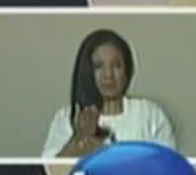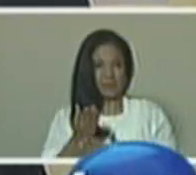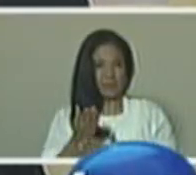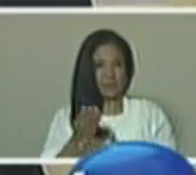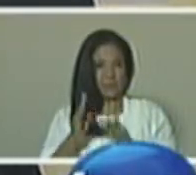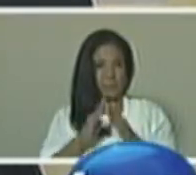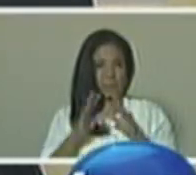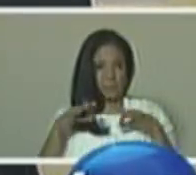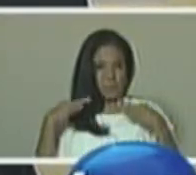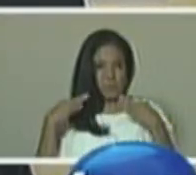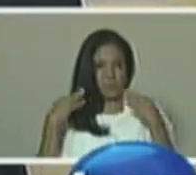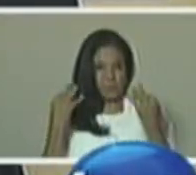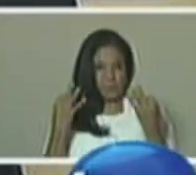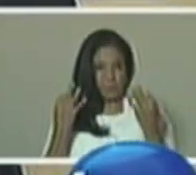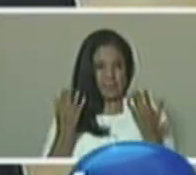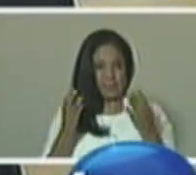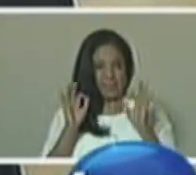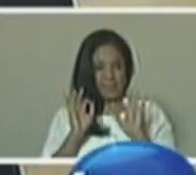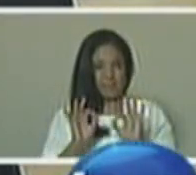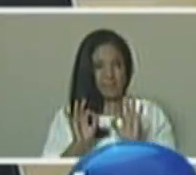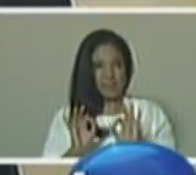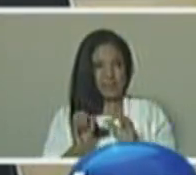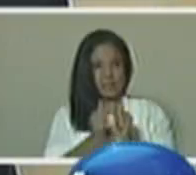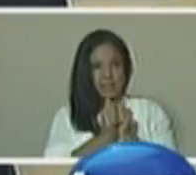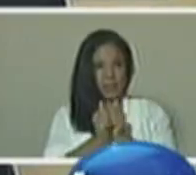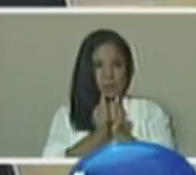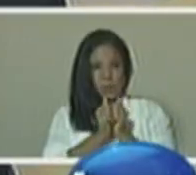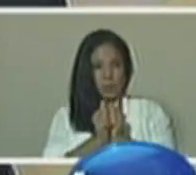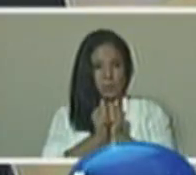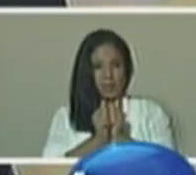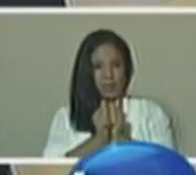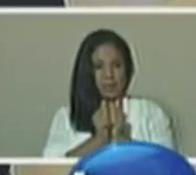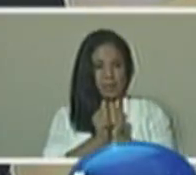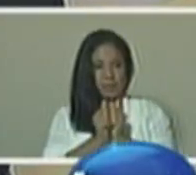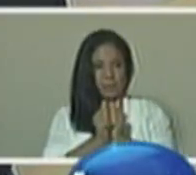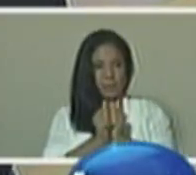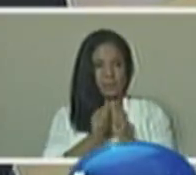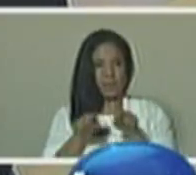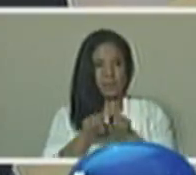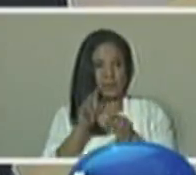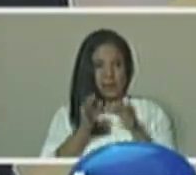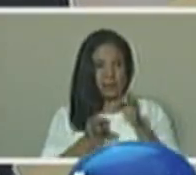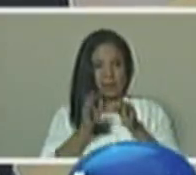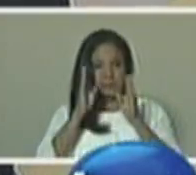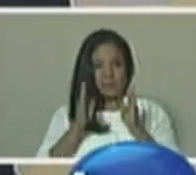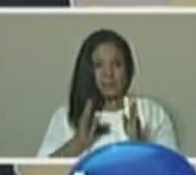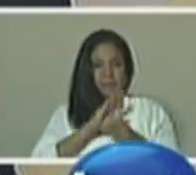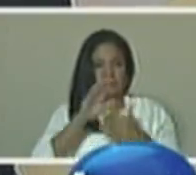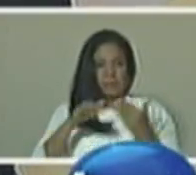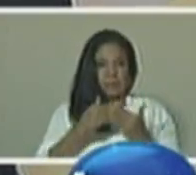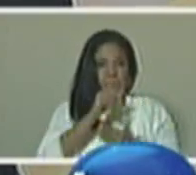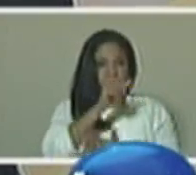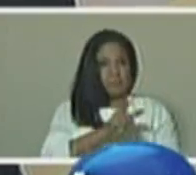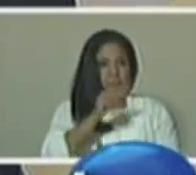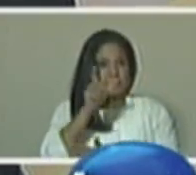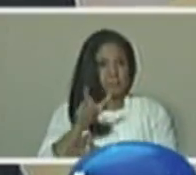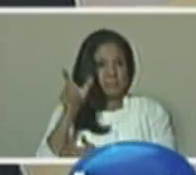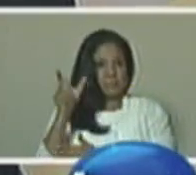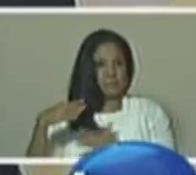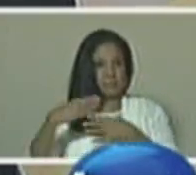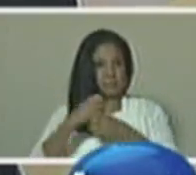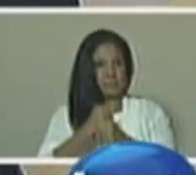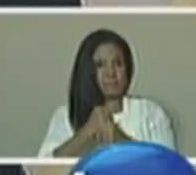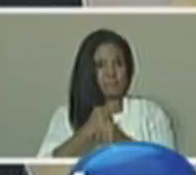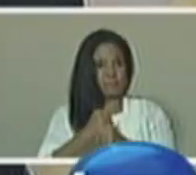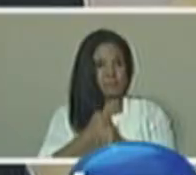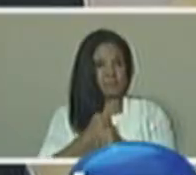noche y un verdadero placer disfrutar tanto de la compañía de los miembros del jurado de primer nivel como de todas las personas que han hecho un esfuerzo tan